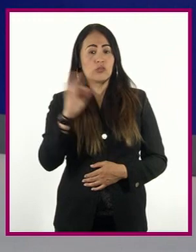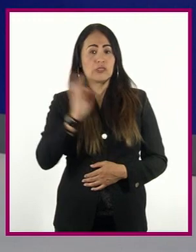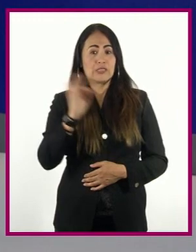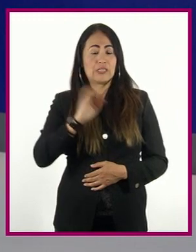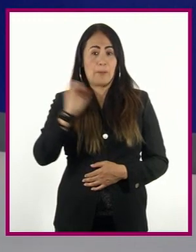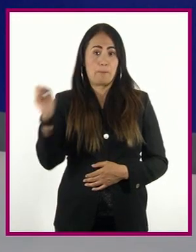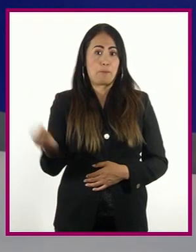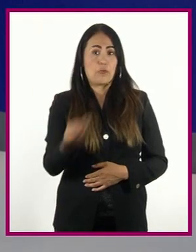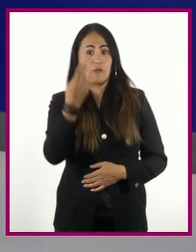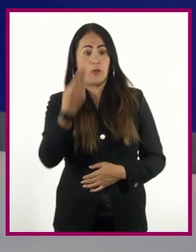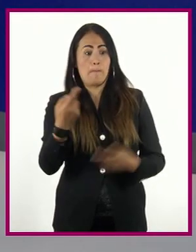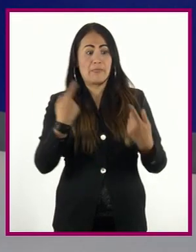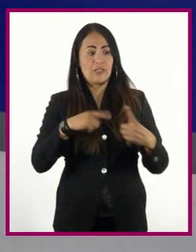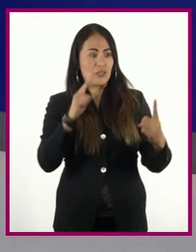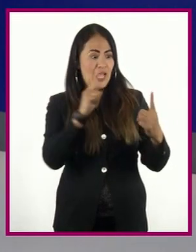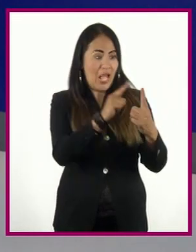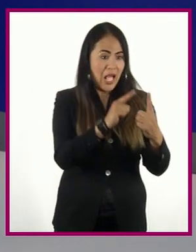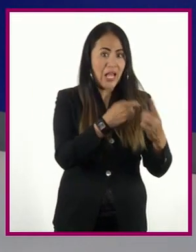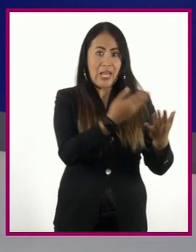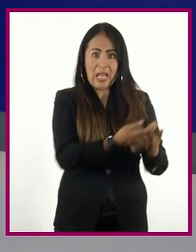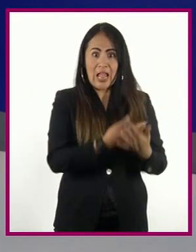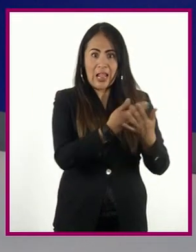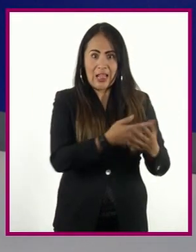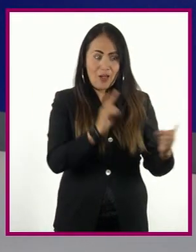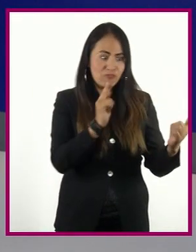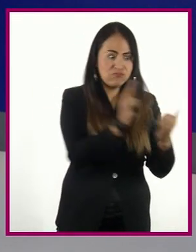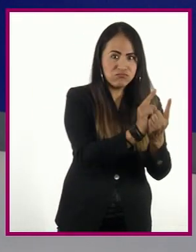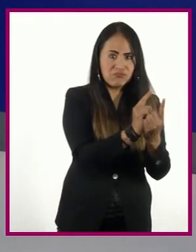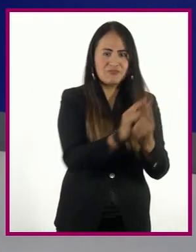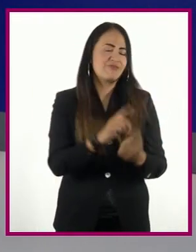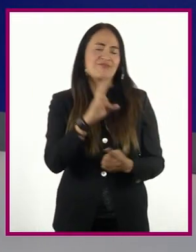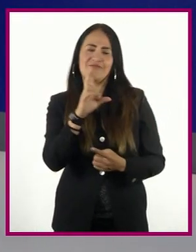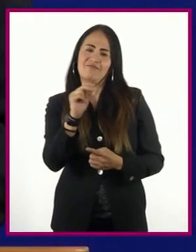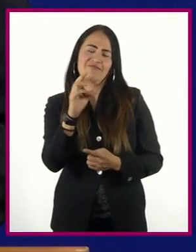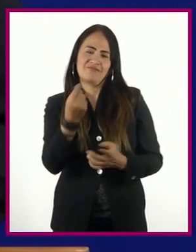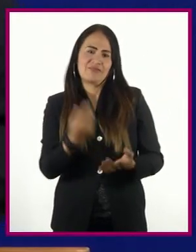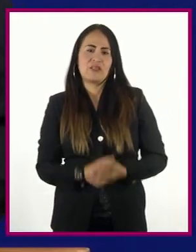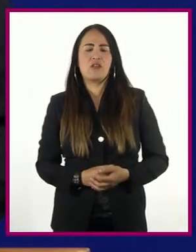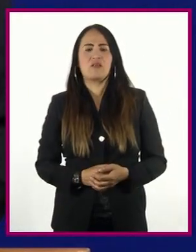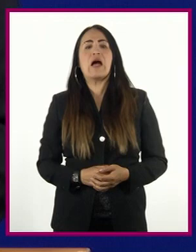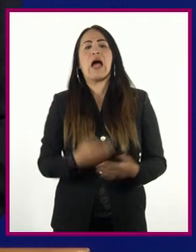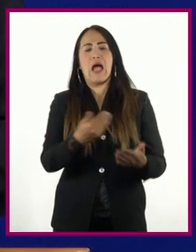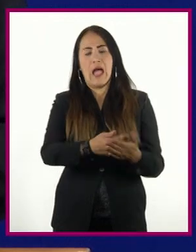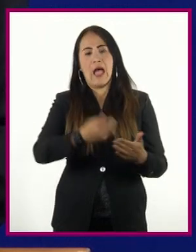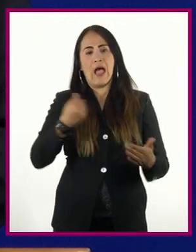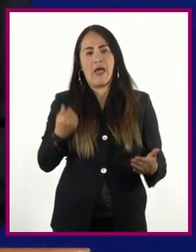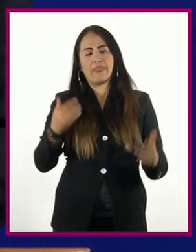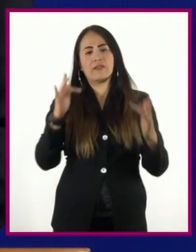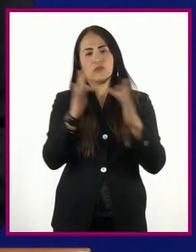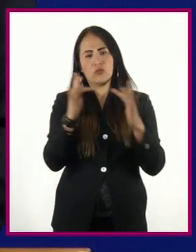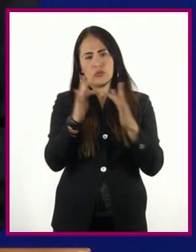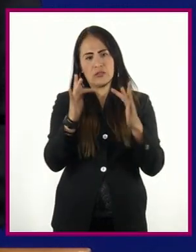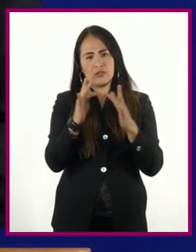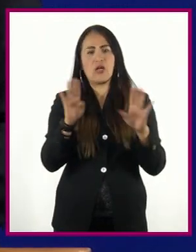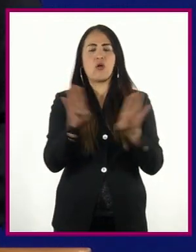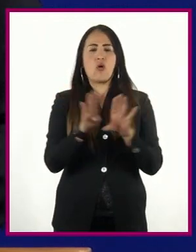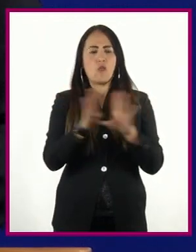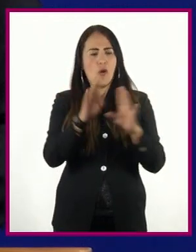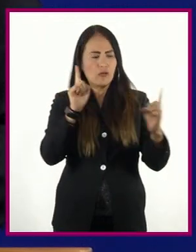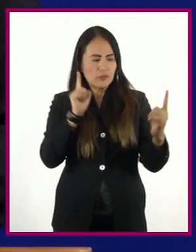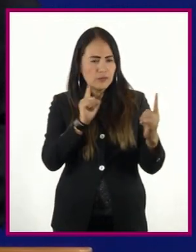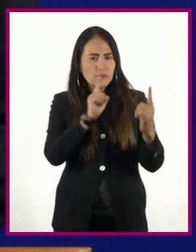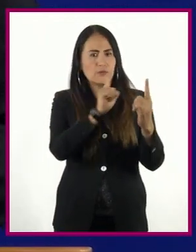estén esperando la persona indicada para ser entrevistada. No hay que contactarla. Acercándonos a